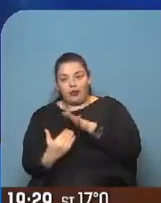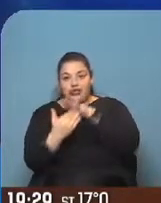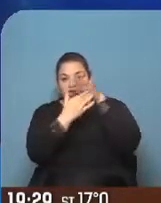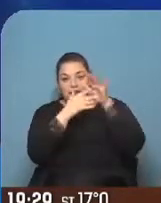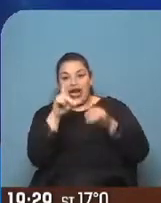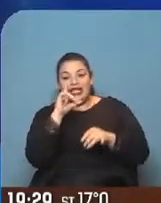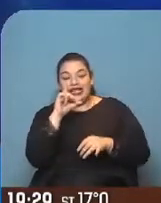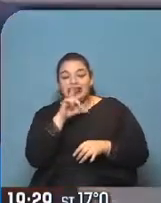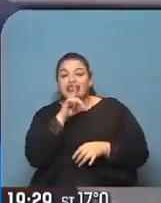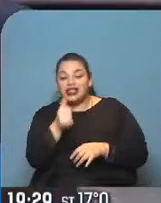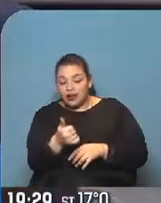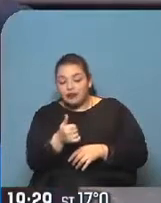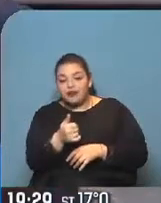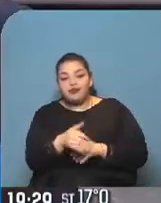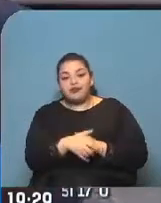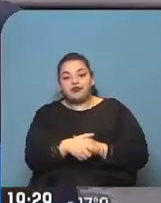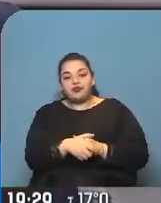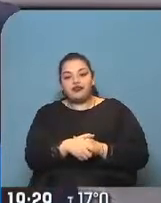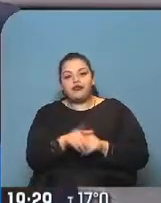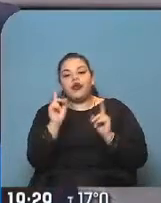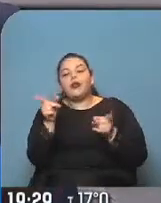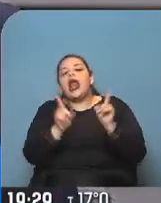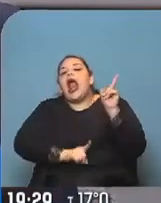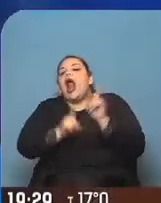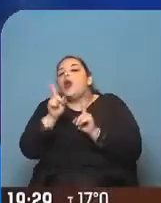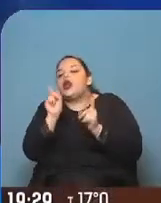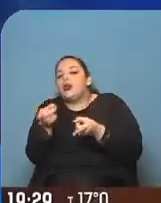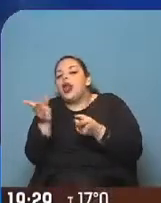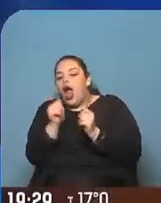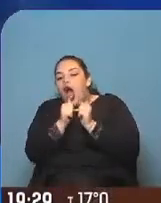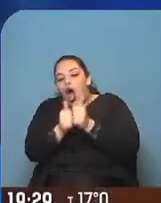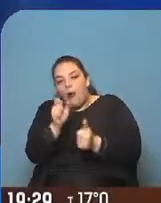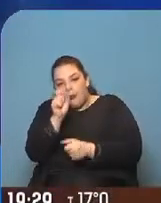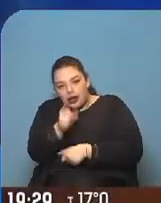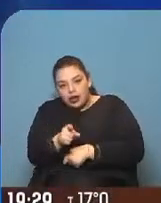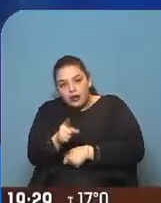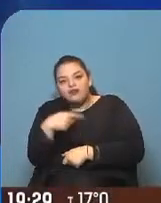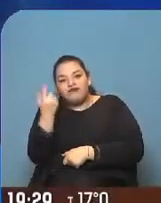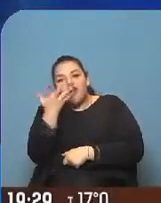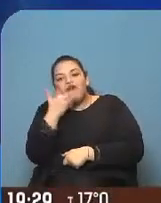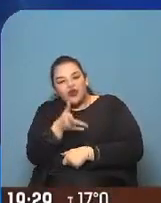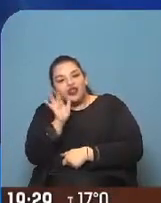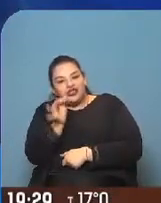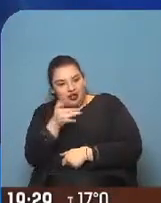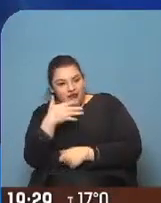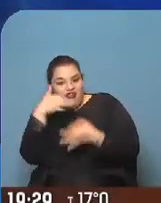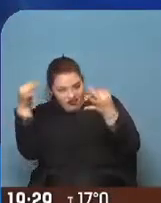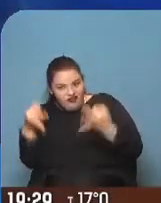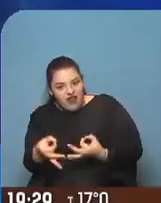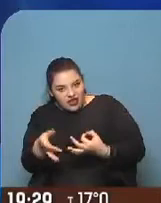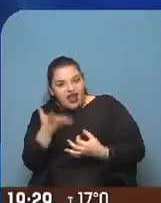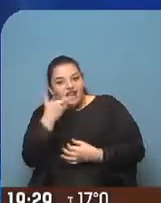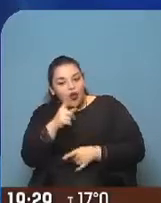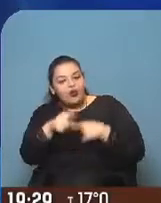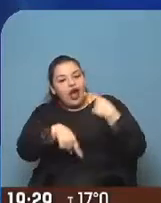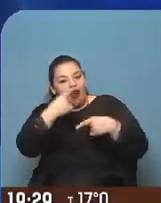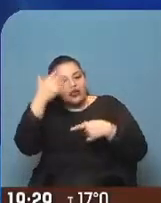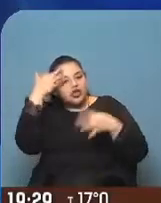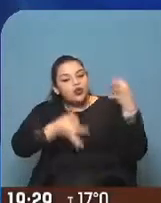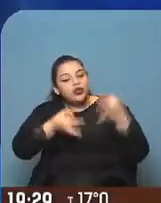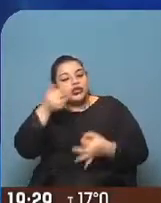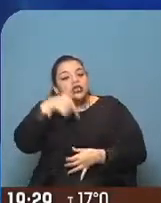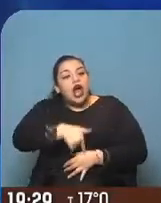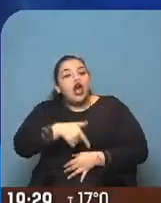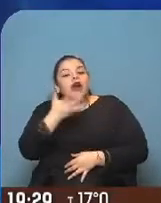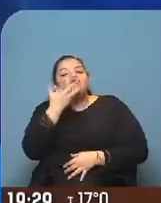algunos más de la colisión siga que le acompañaban nos gusta que se sepa la verdad nos gusta que avance la justicia ahora